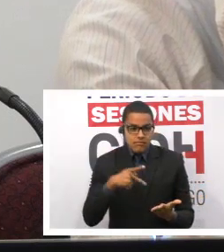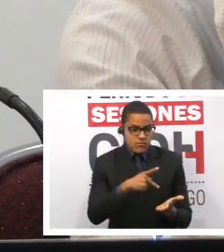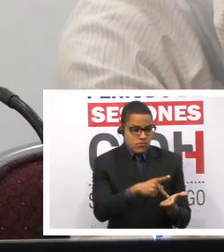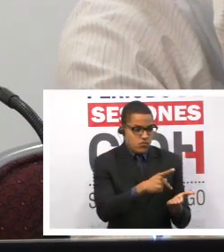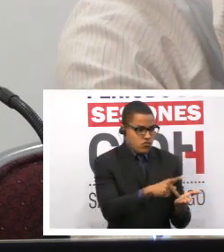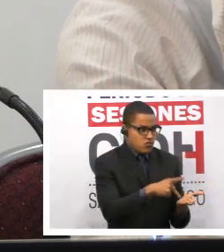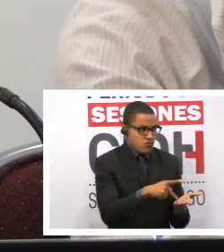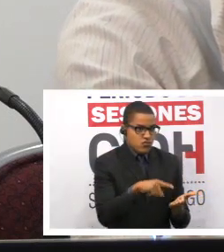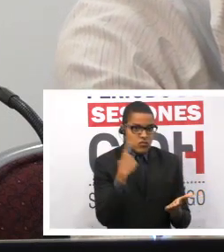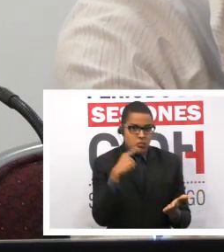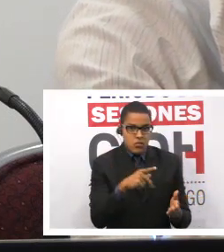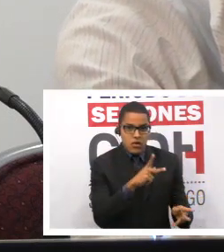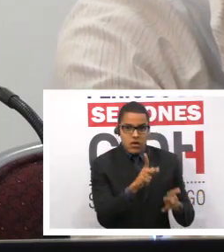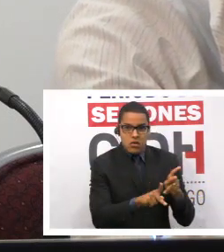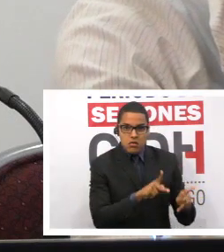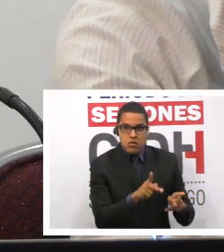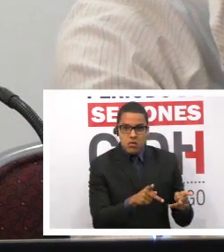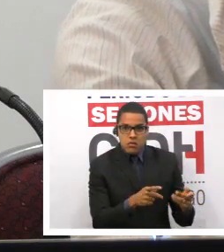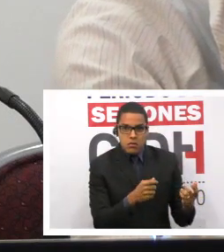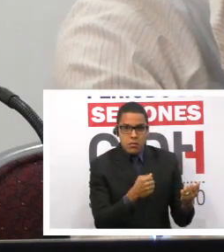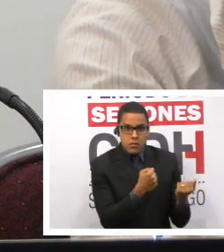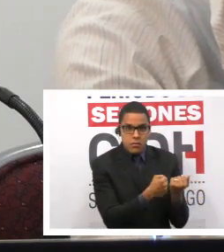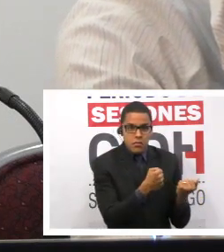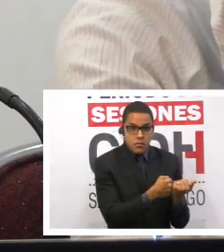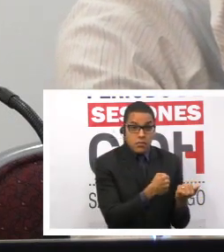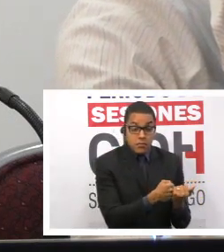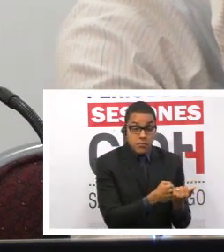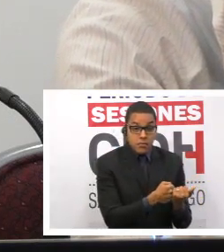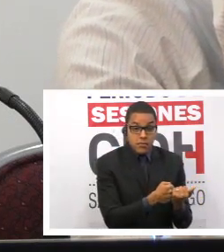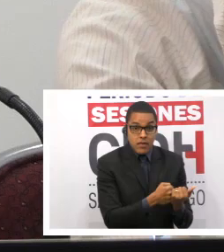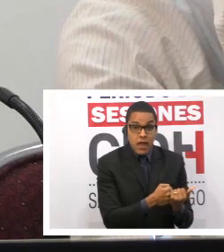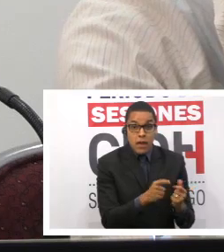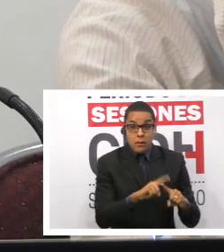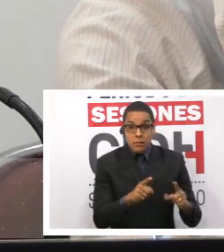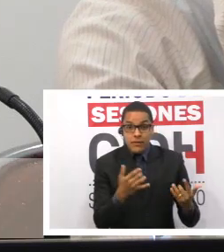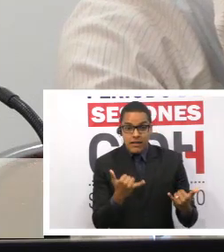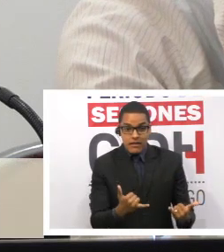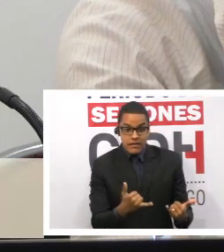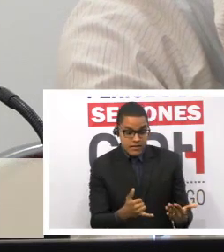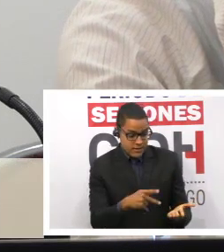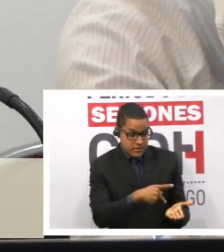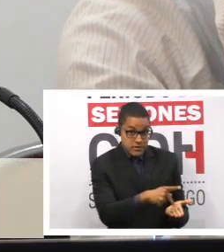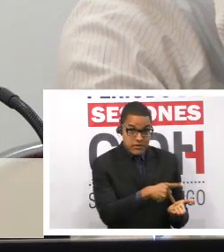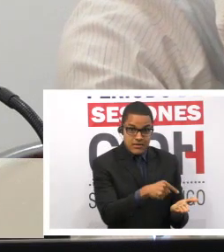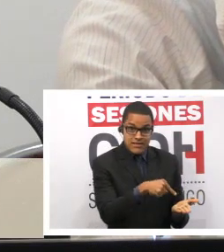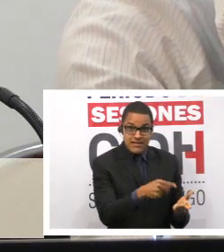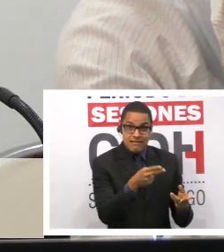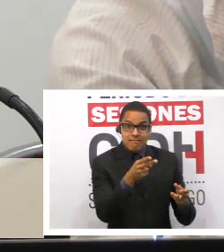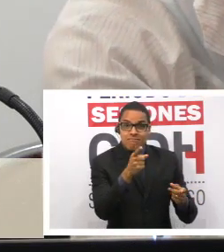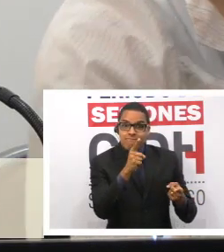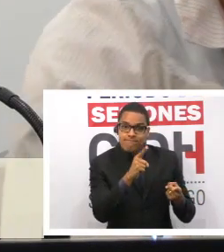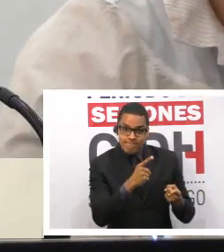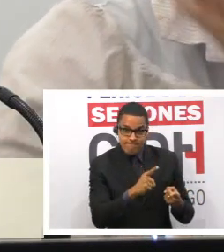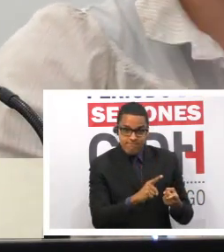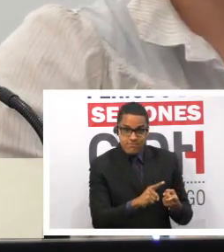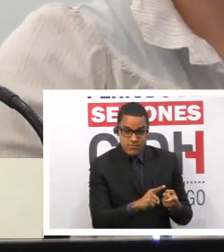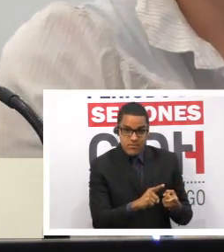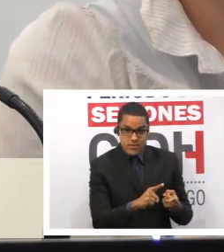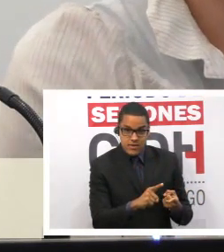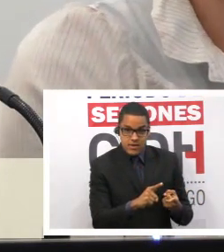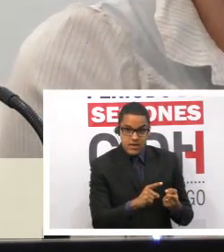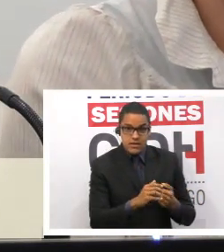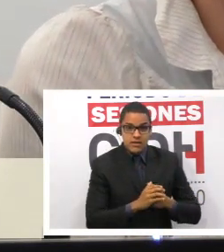implementa reformas tributarias regresivas y sostiene privilegios fiscales los recortes en programas sociales se manifiestan en